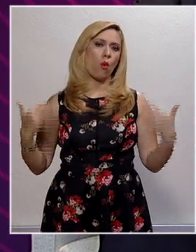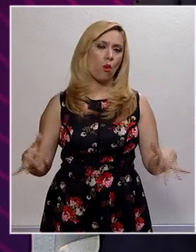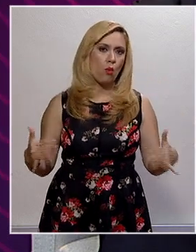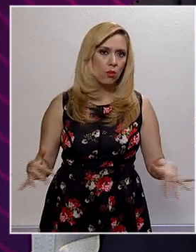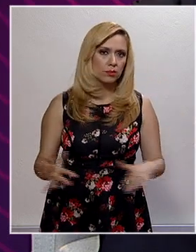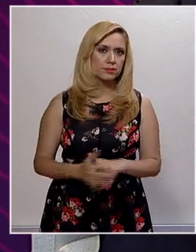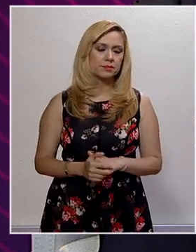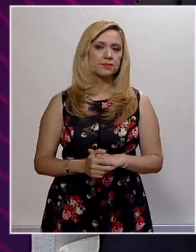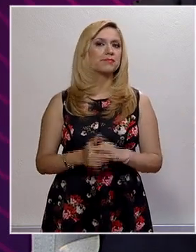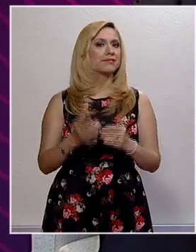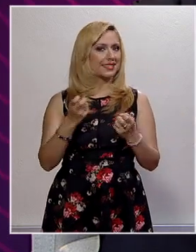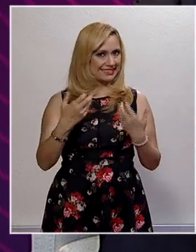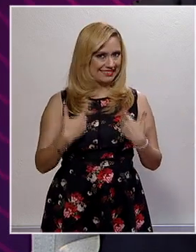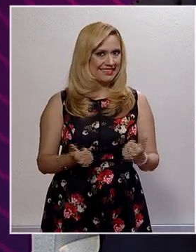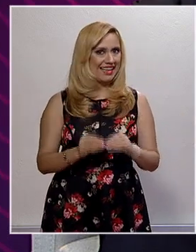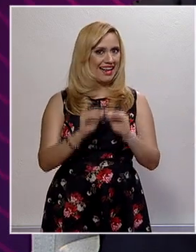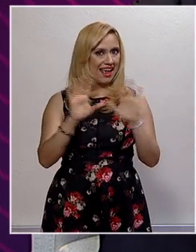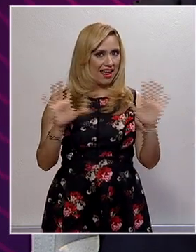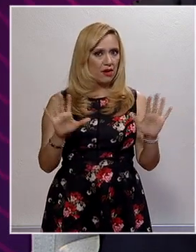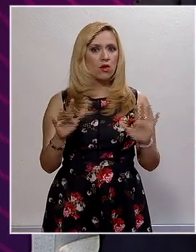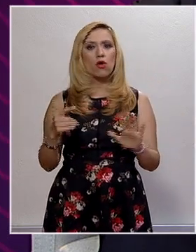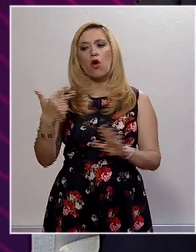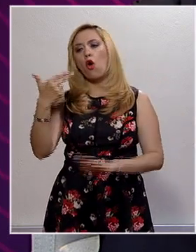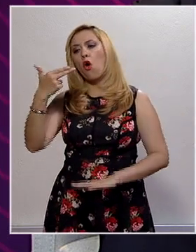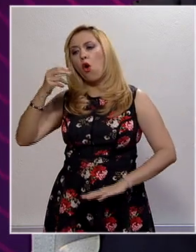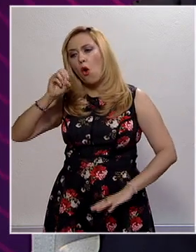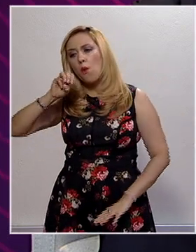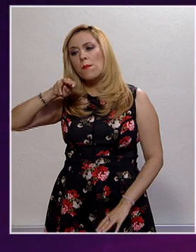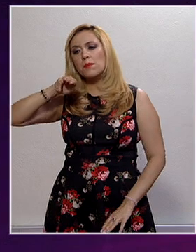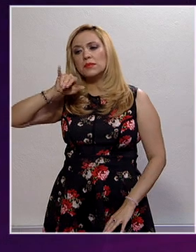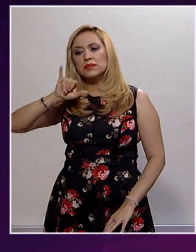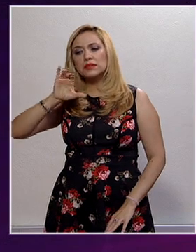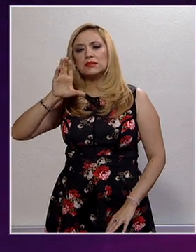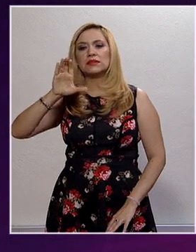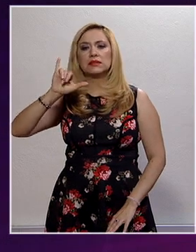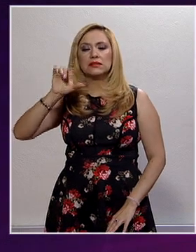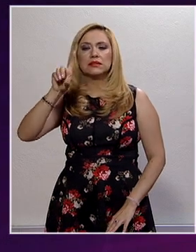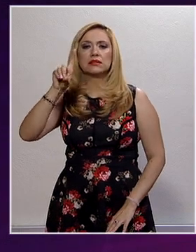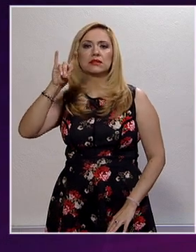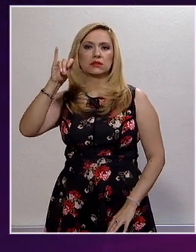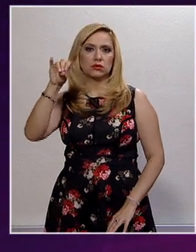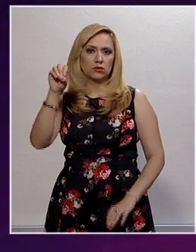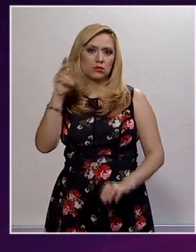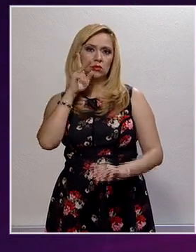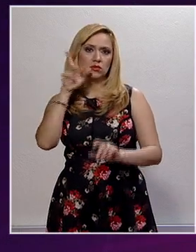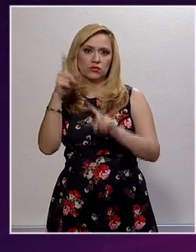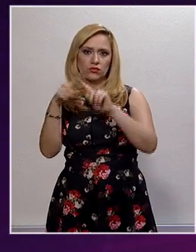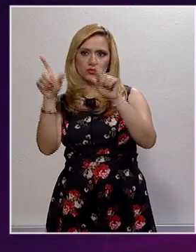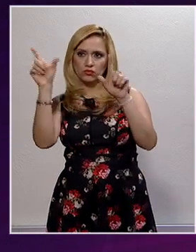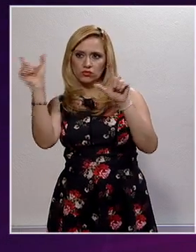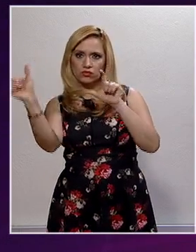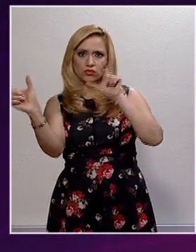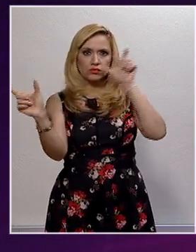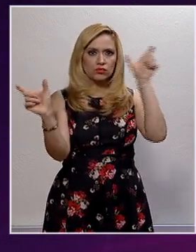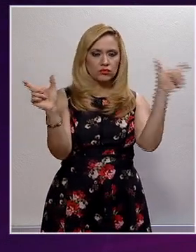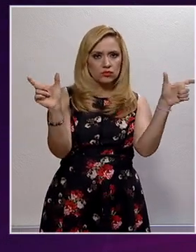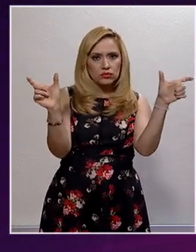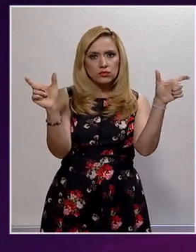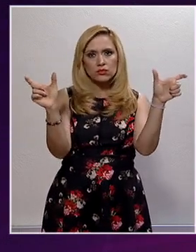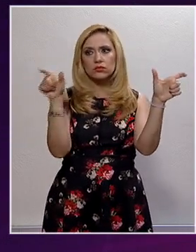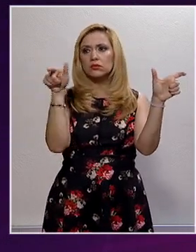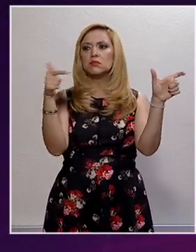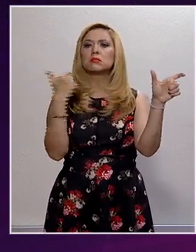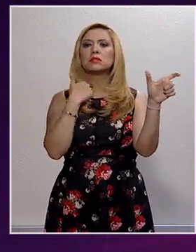de violencia de género, se adopta más bien en México el